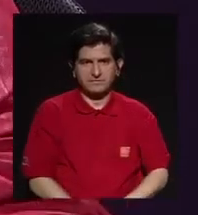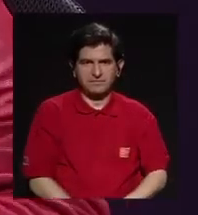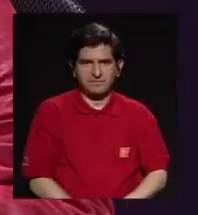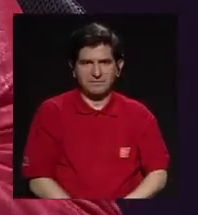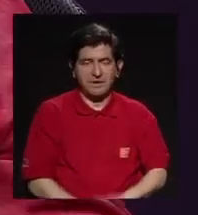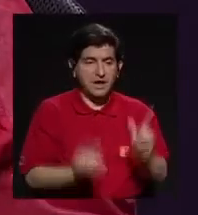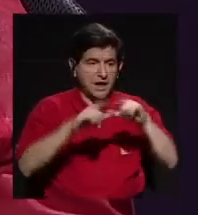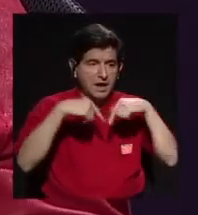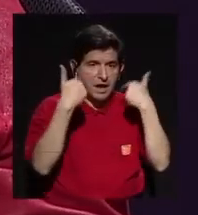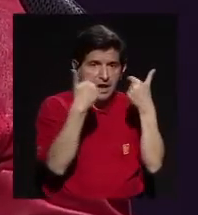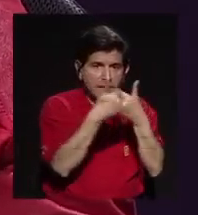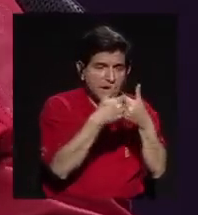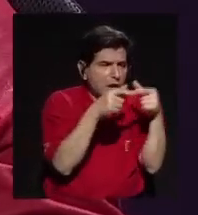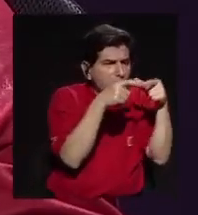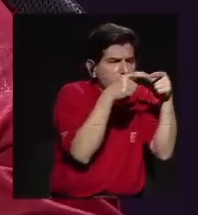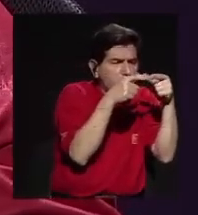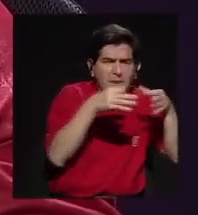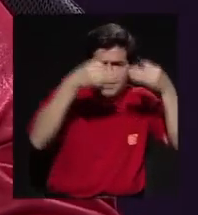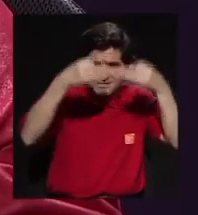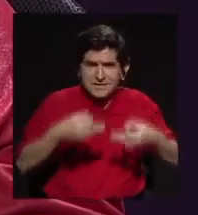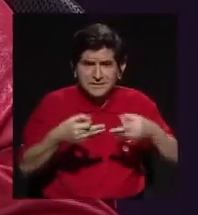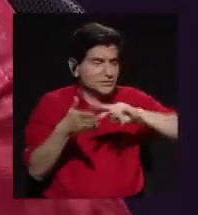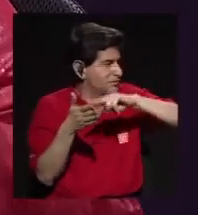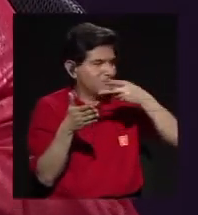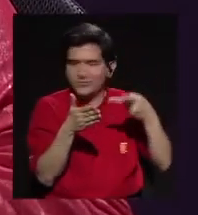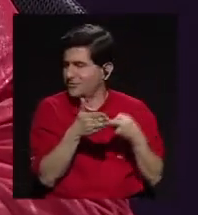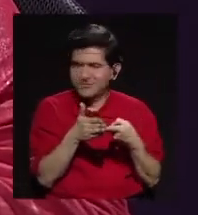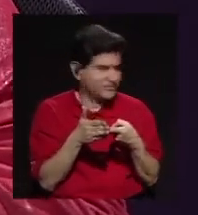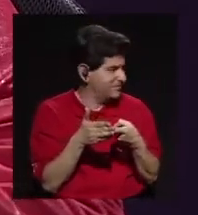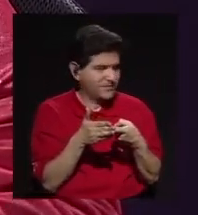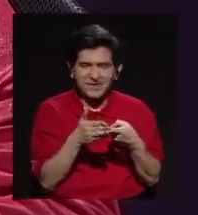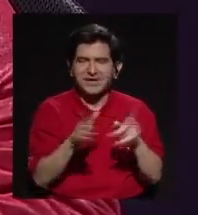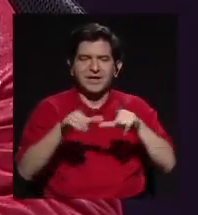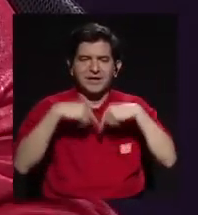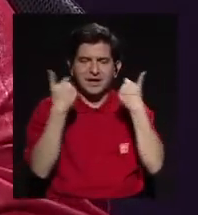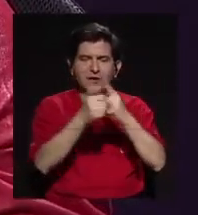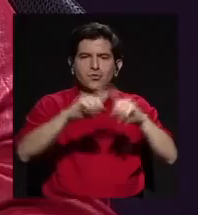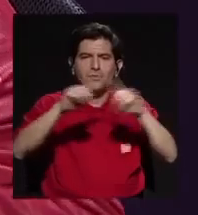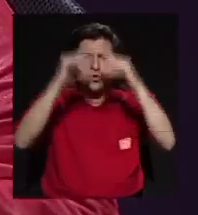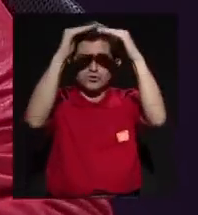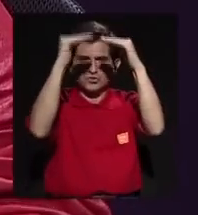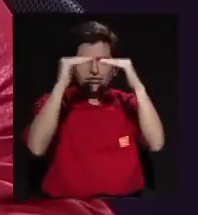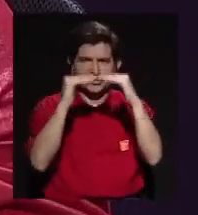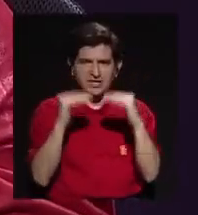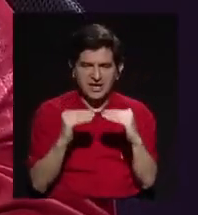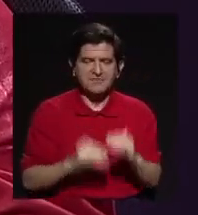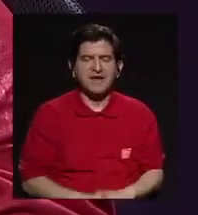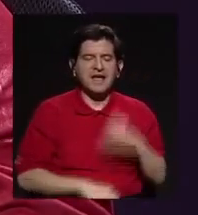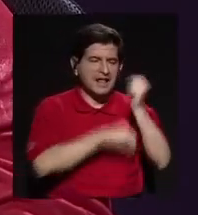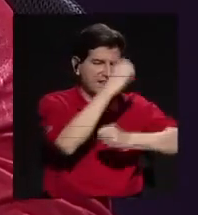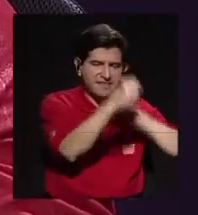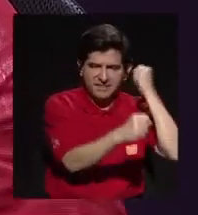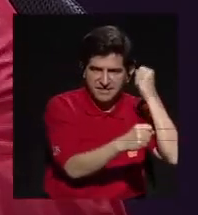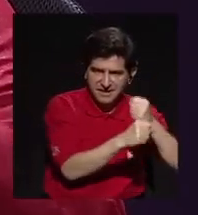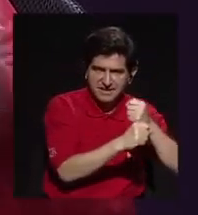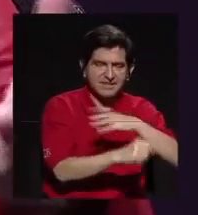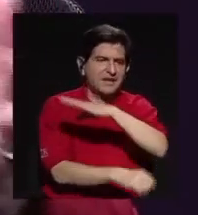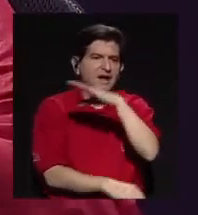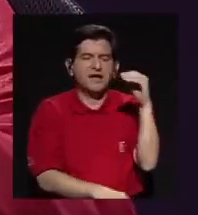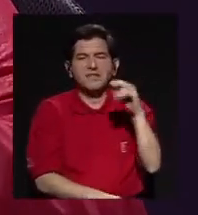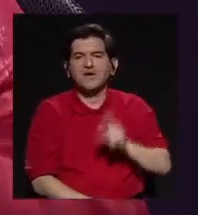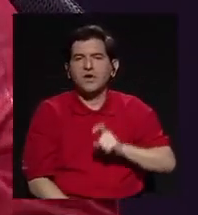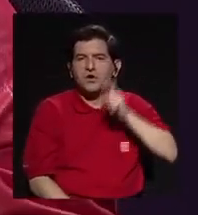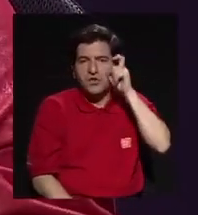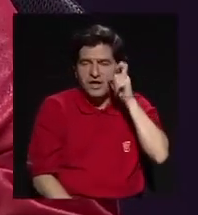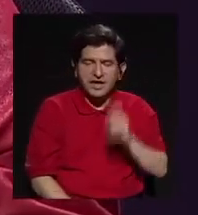que las cúpulas tomen esa decisión no garantiza que los sectores de diferentes niveles, tanto etarios como de